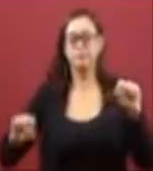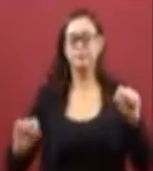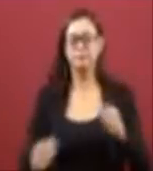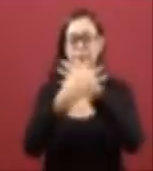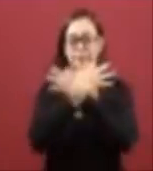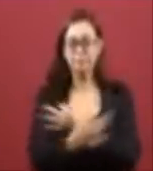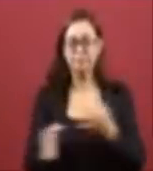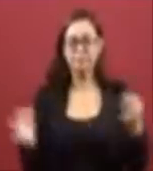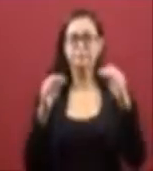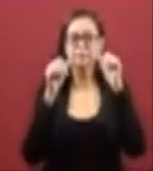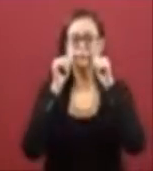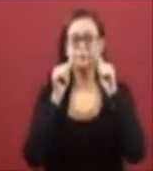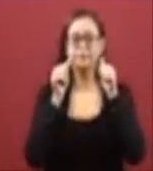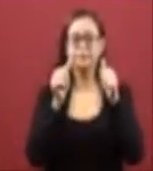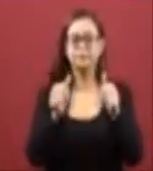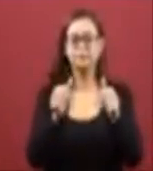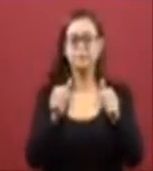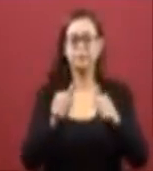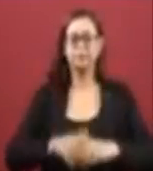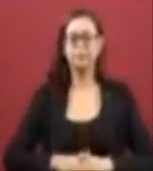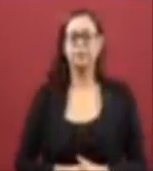Mexicanos.